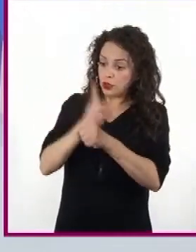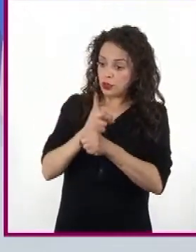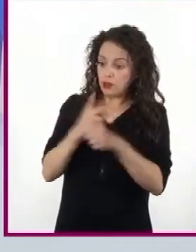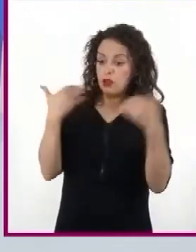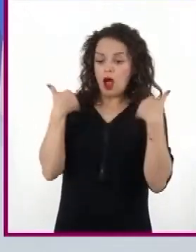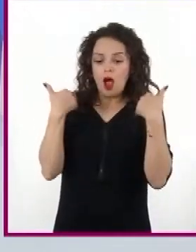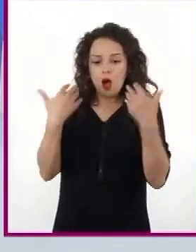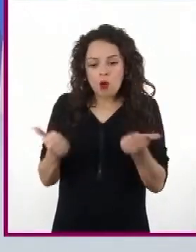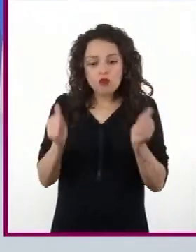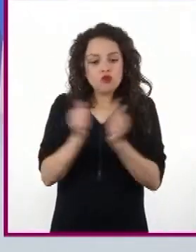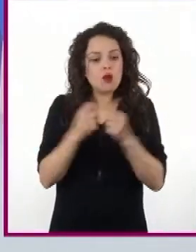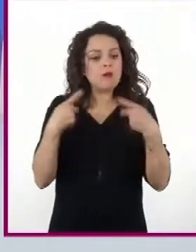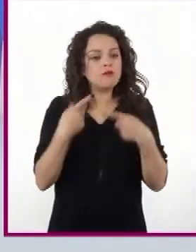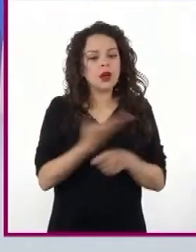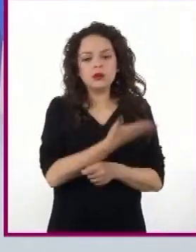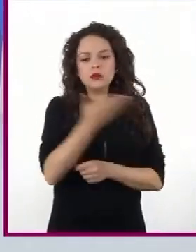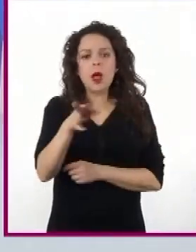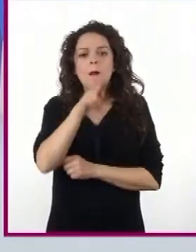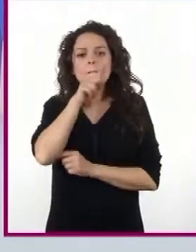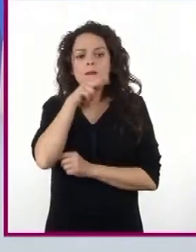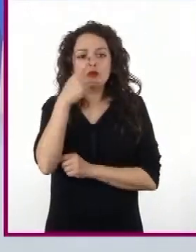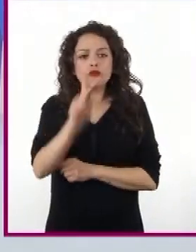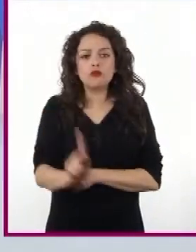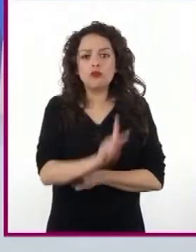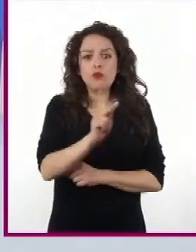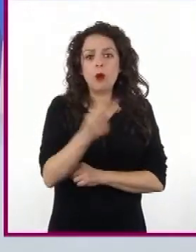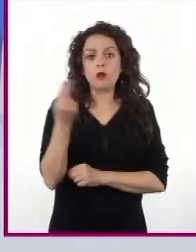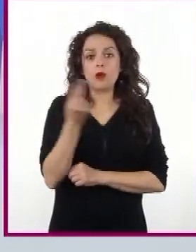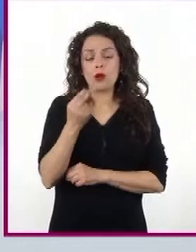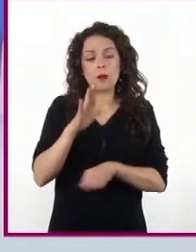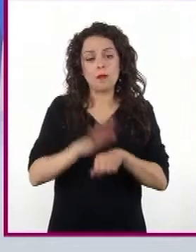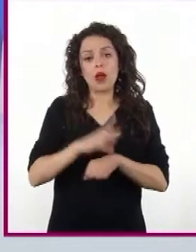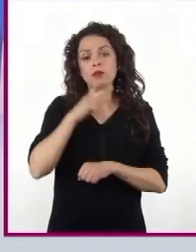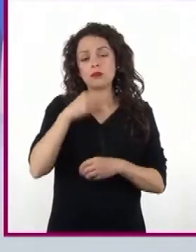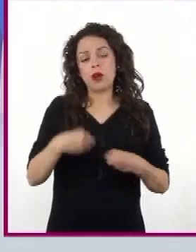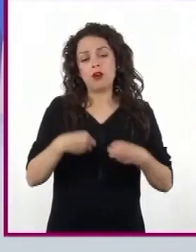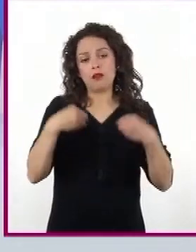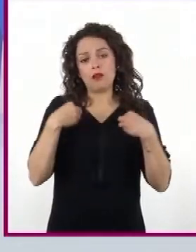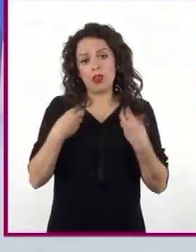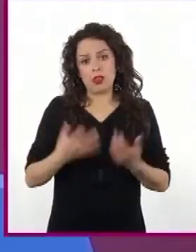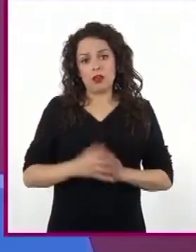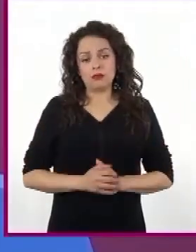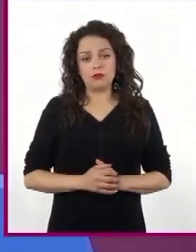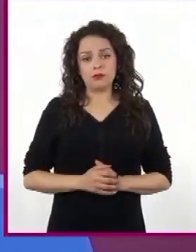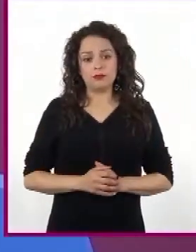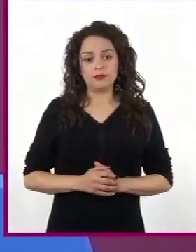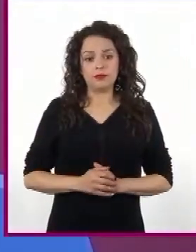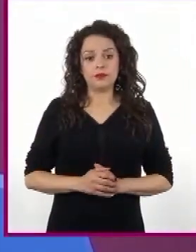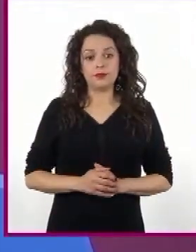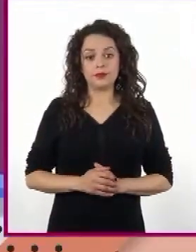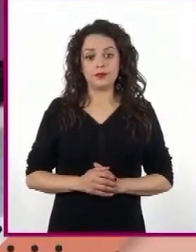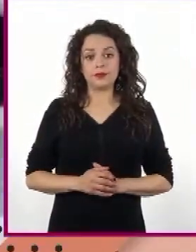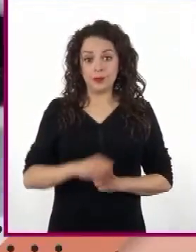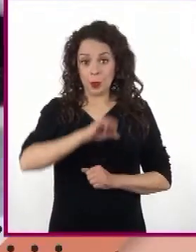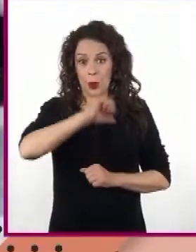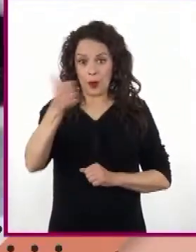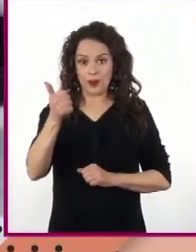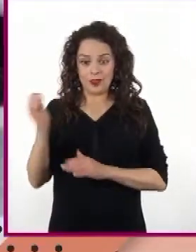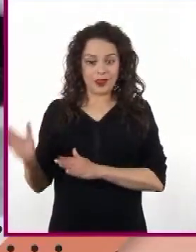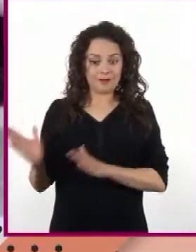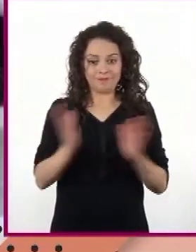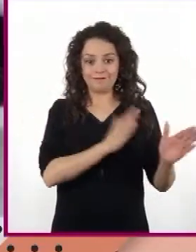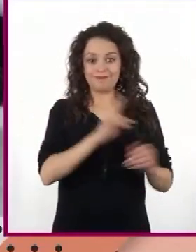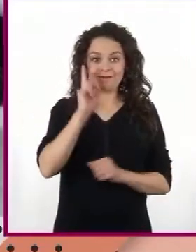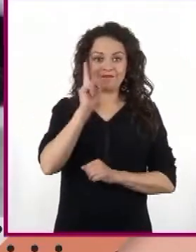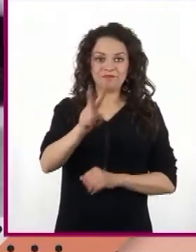el otro y la preocupación de que su pueblo contara con mejores condiciones de vida. ¿Vamos con la siguiente? Creo